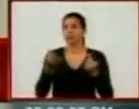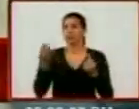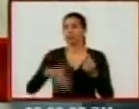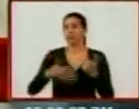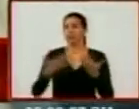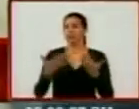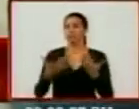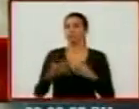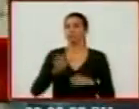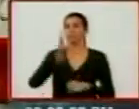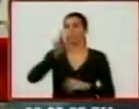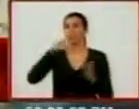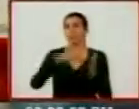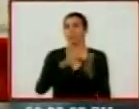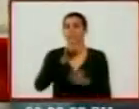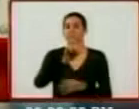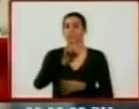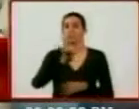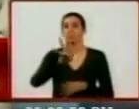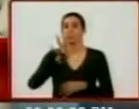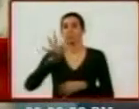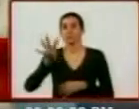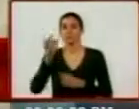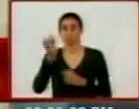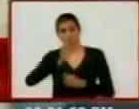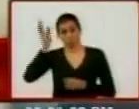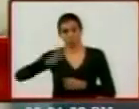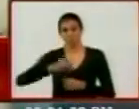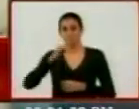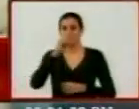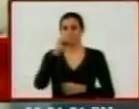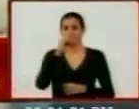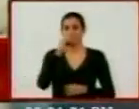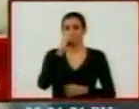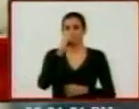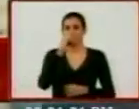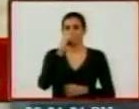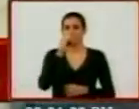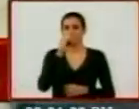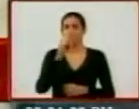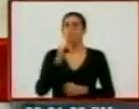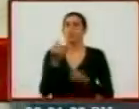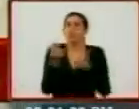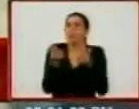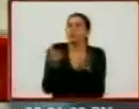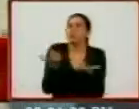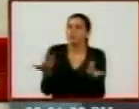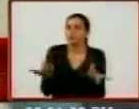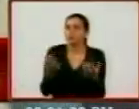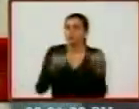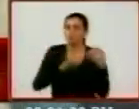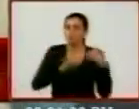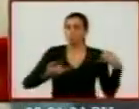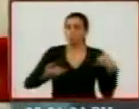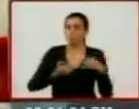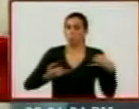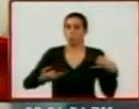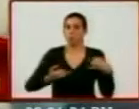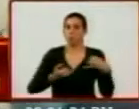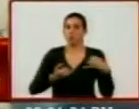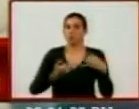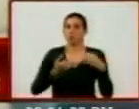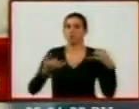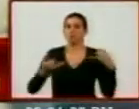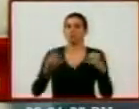de 3.144 por ciento es decir el precio de costo de estas cuerdas que está en